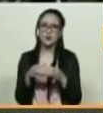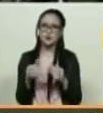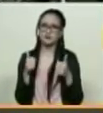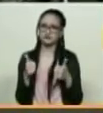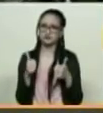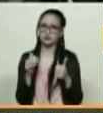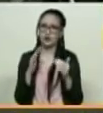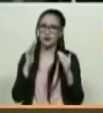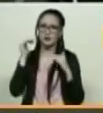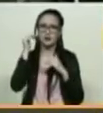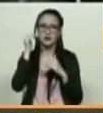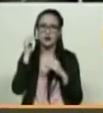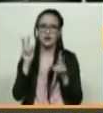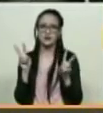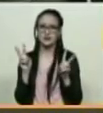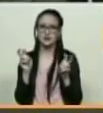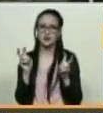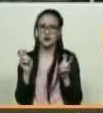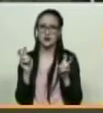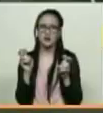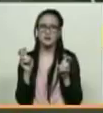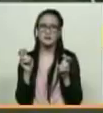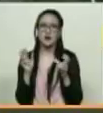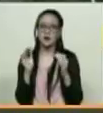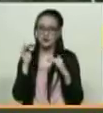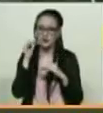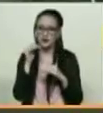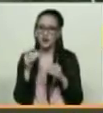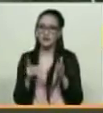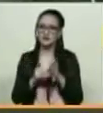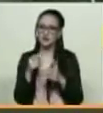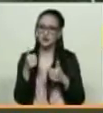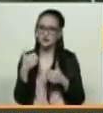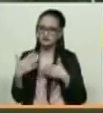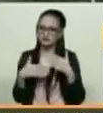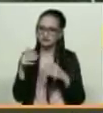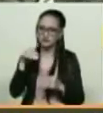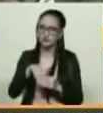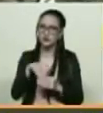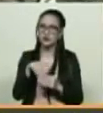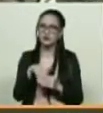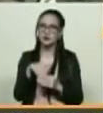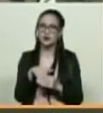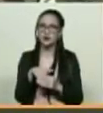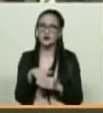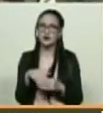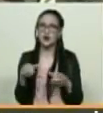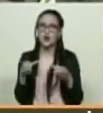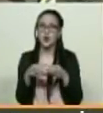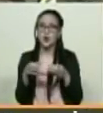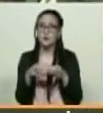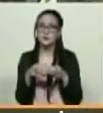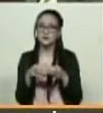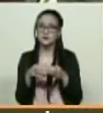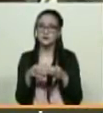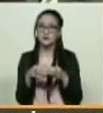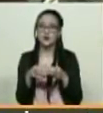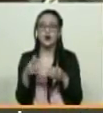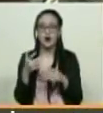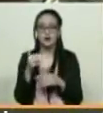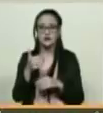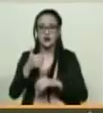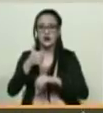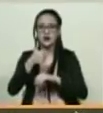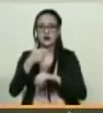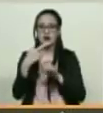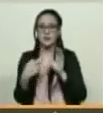que atenderá los asuntos que se presenten y atenderá el buen desarrollo del proceso electoral. Esta comisión estará integrada por un representante de